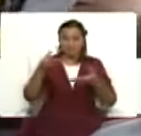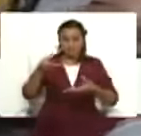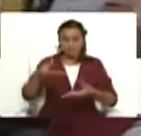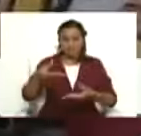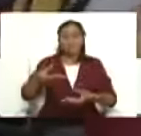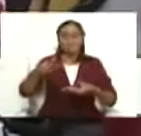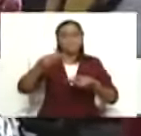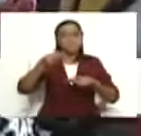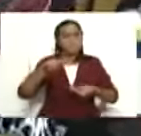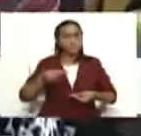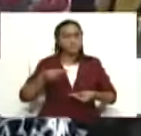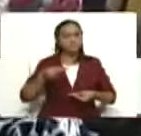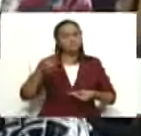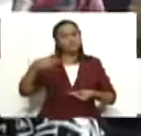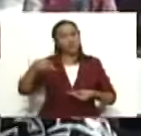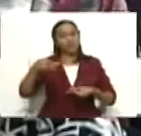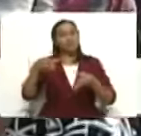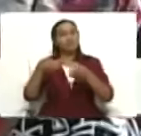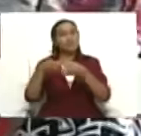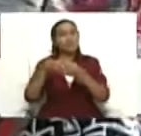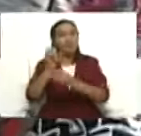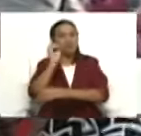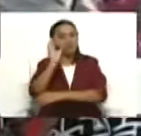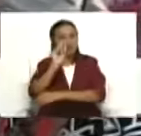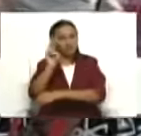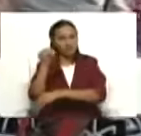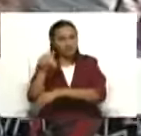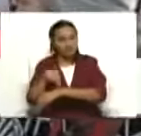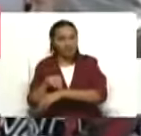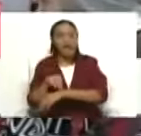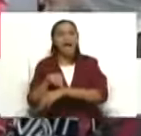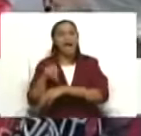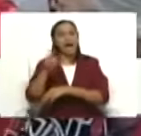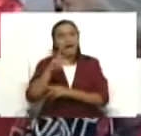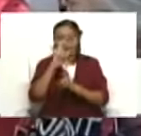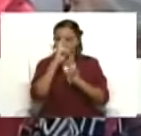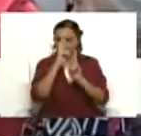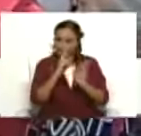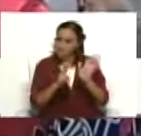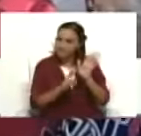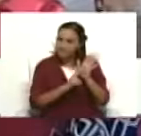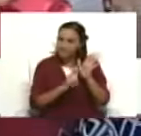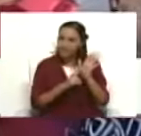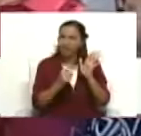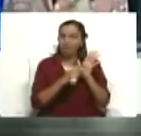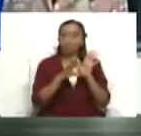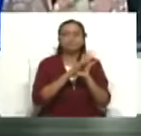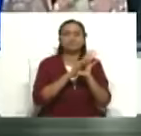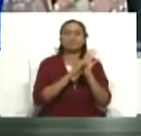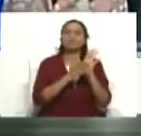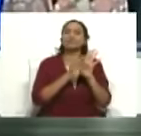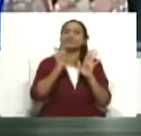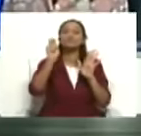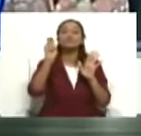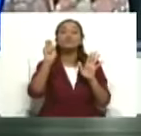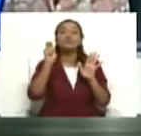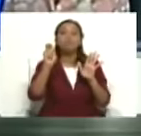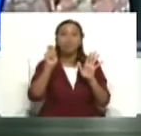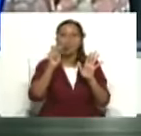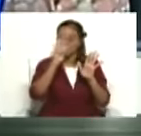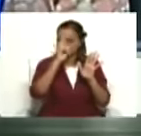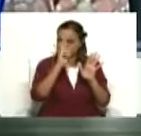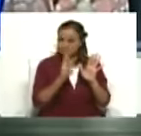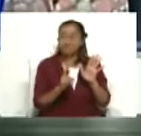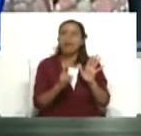legislativo, sea respetuoso de la Constitución, sea respetuoso